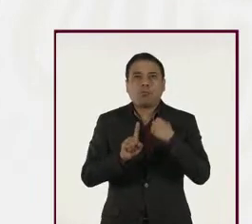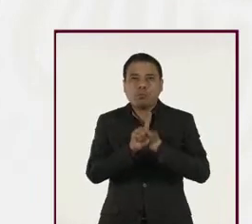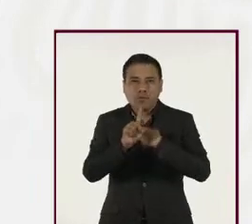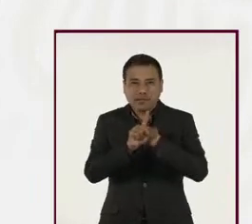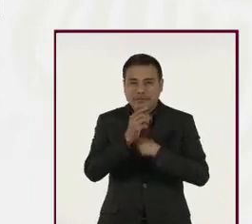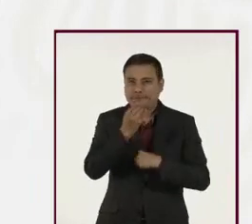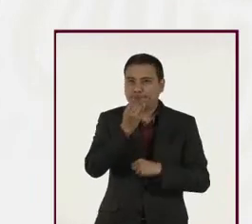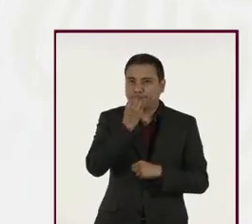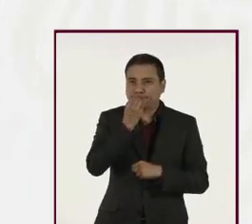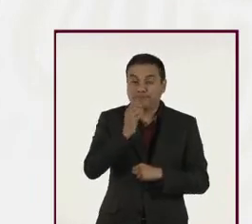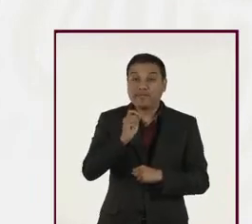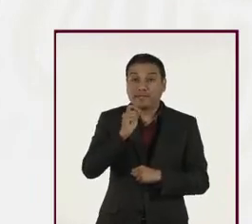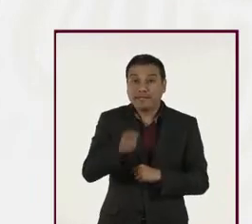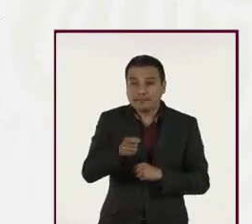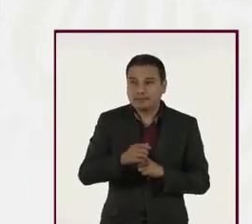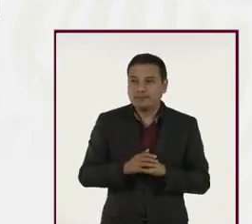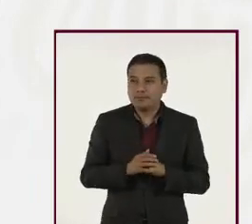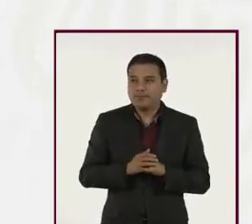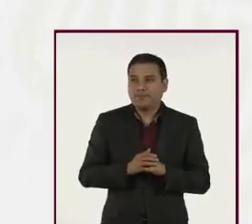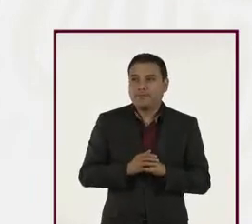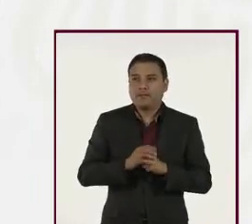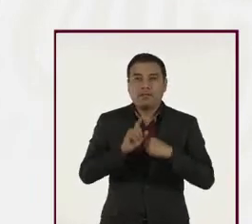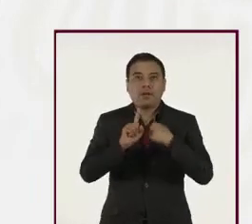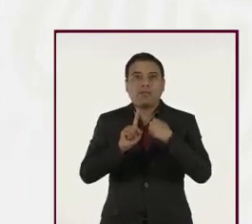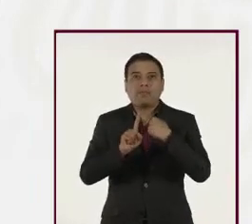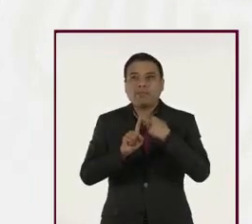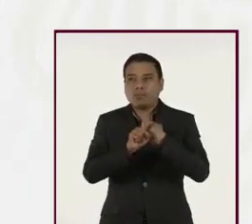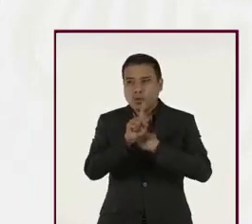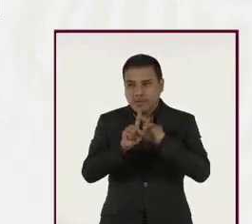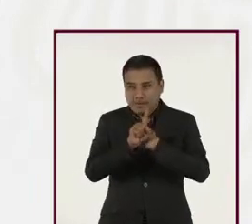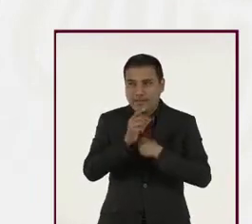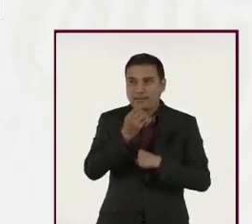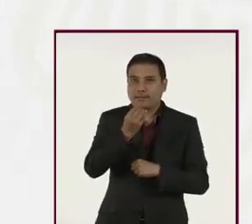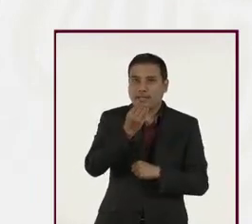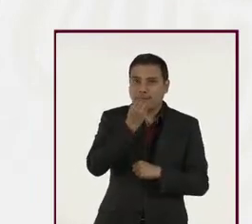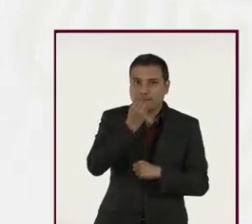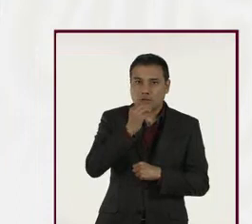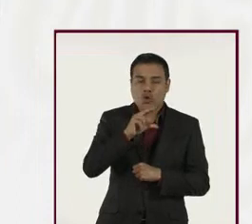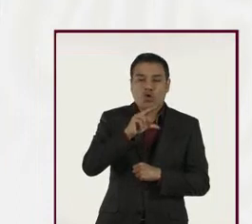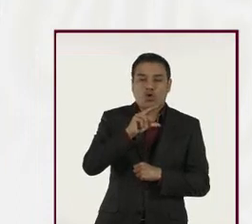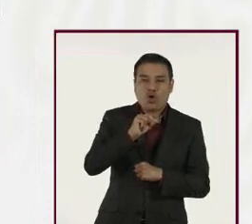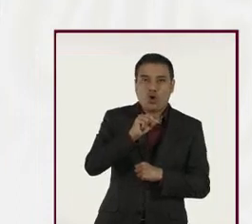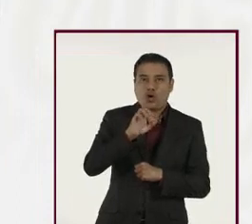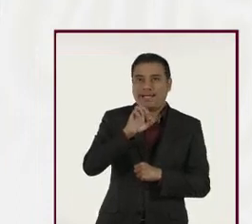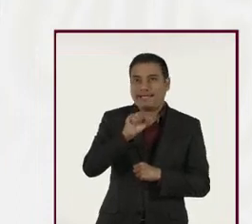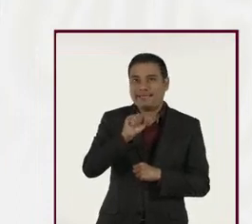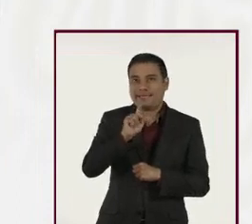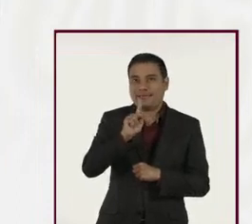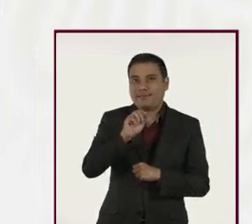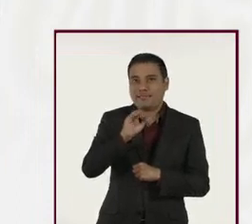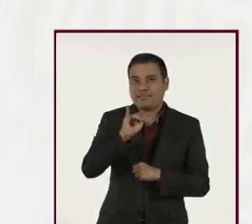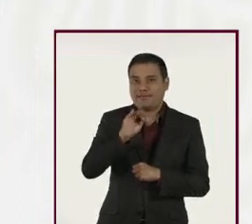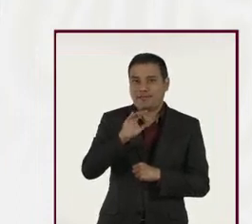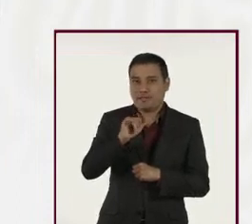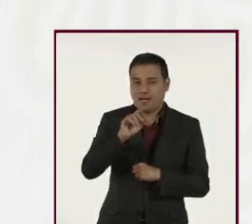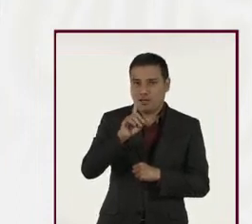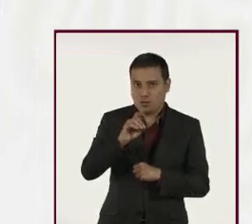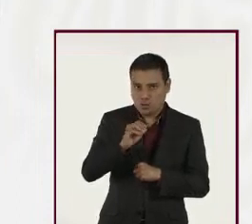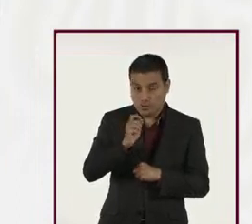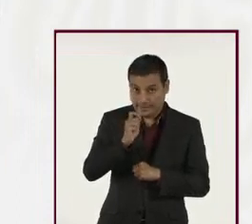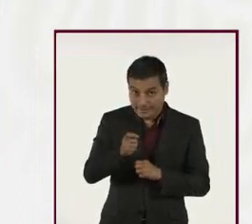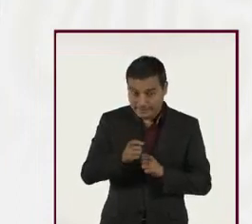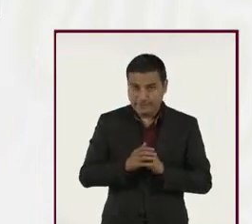que es el trastorno de alimentación no especificado. Y bueno, este es un padecimiento en el cual lo que identificamos son las